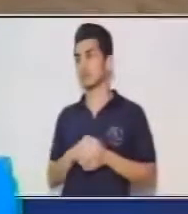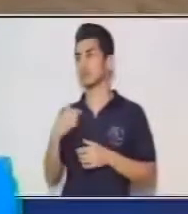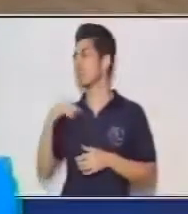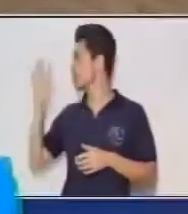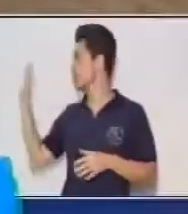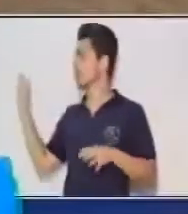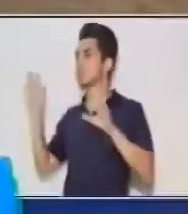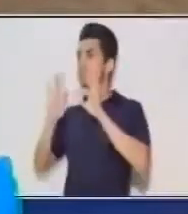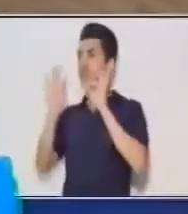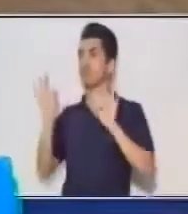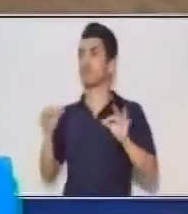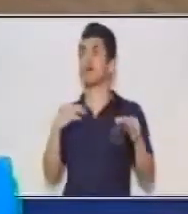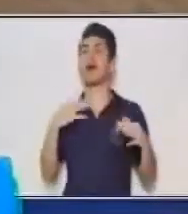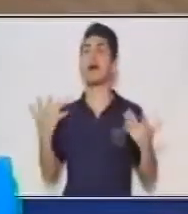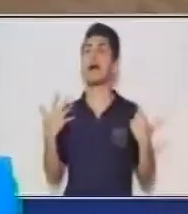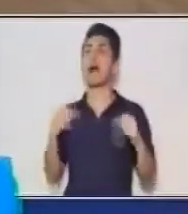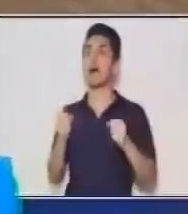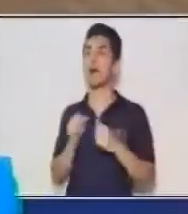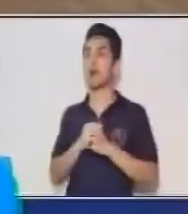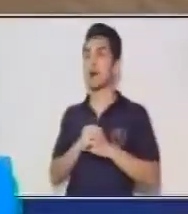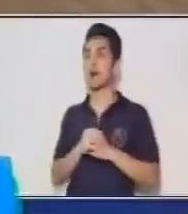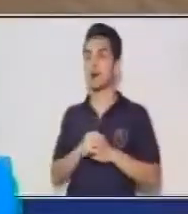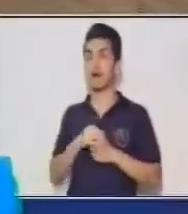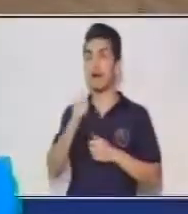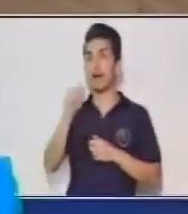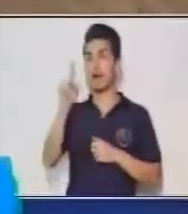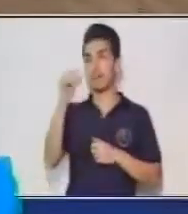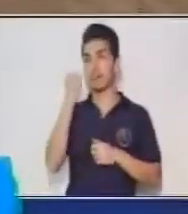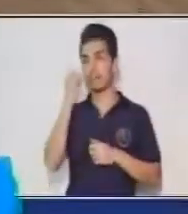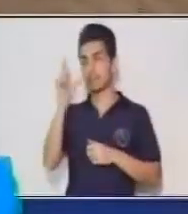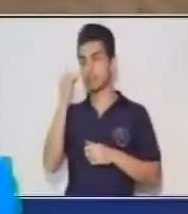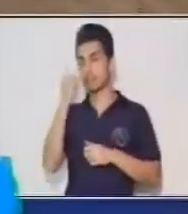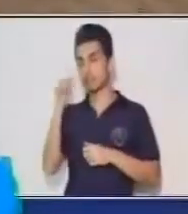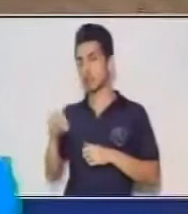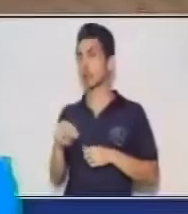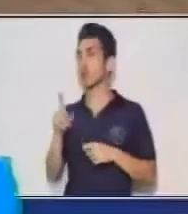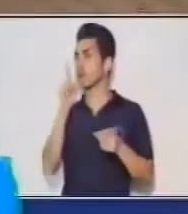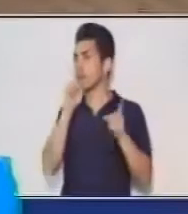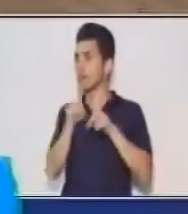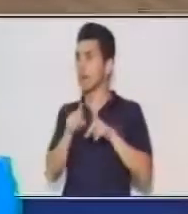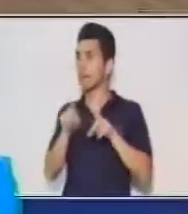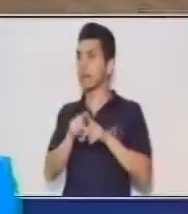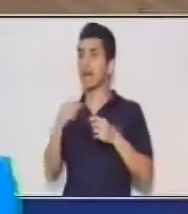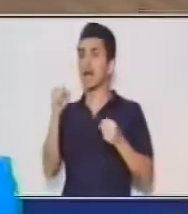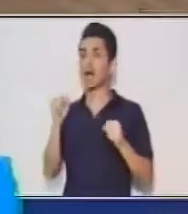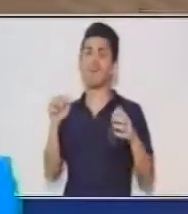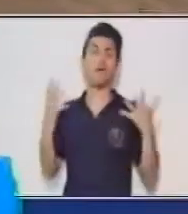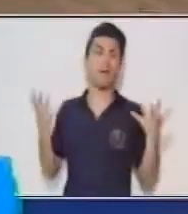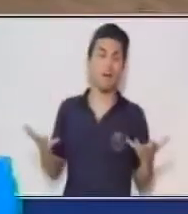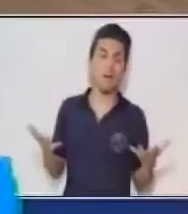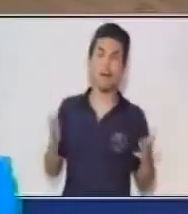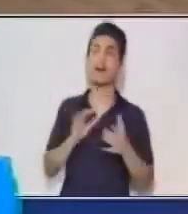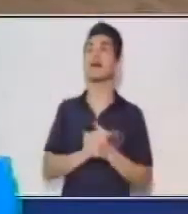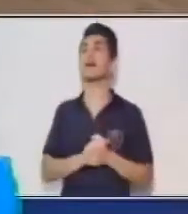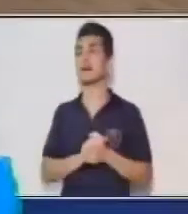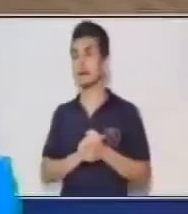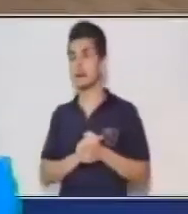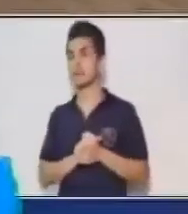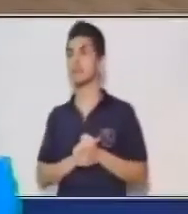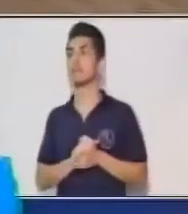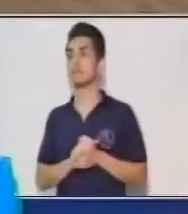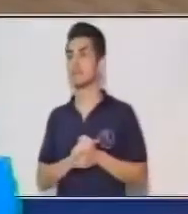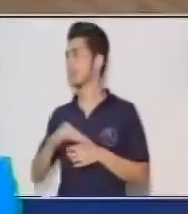realizamos? Realizamos la adición, pero también realizamos ¿qué? Muy bien, en